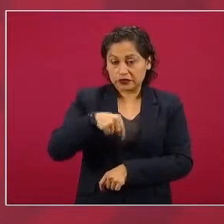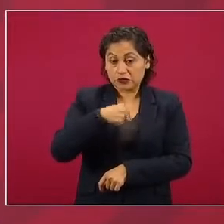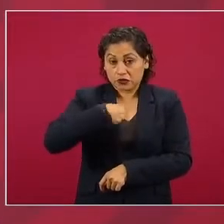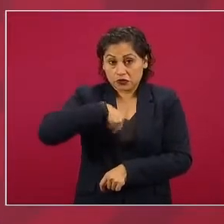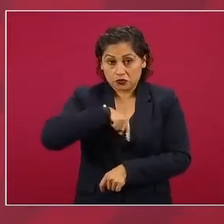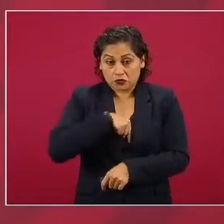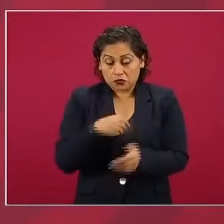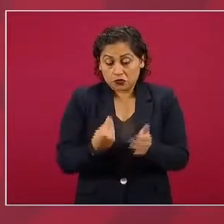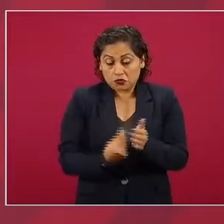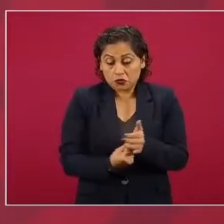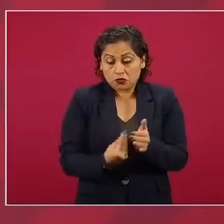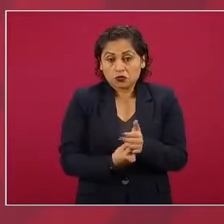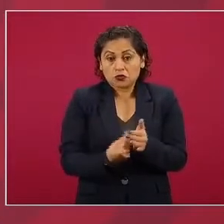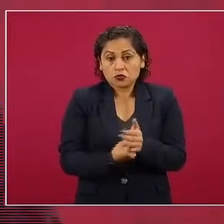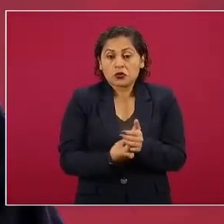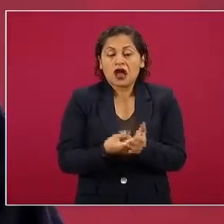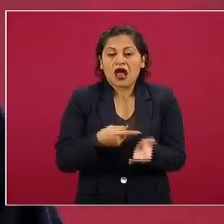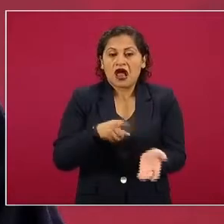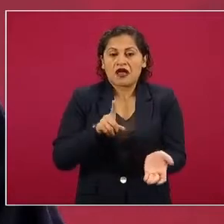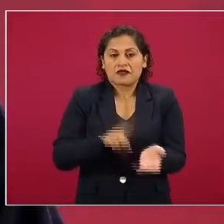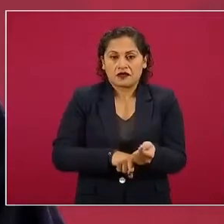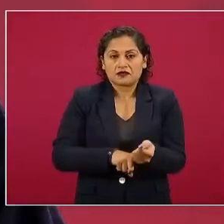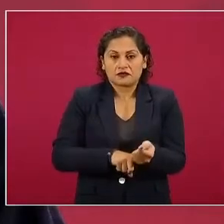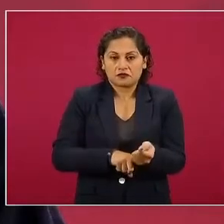mantener principios y mantener ideales.